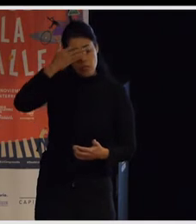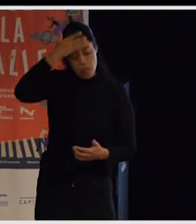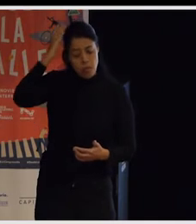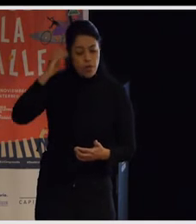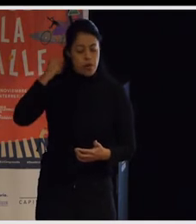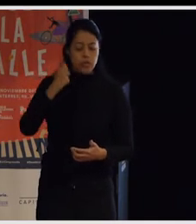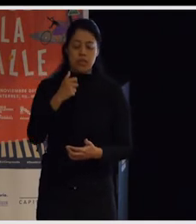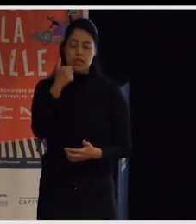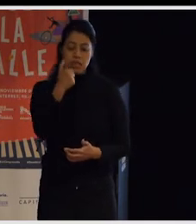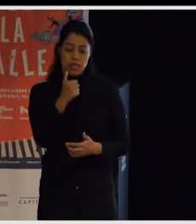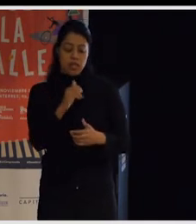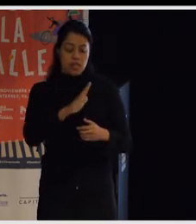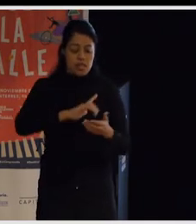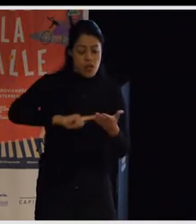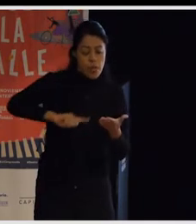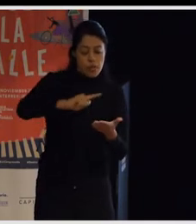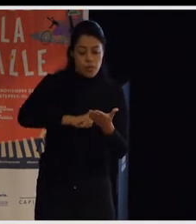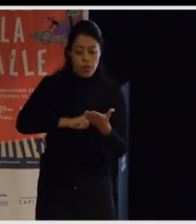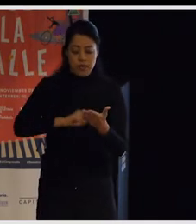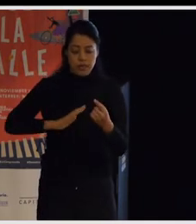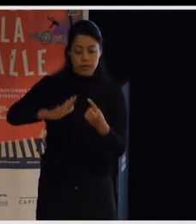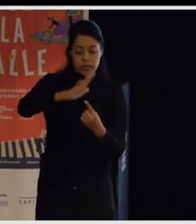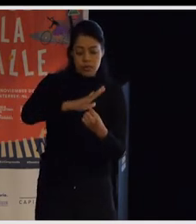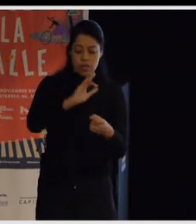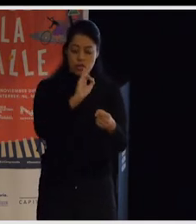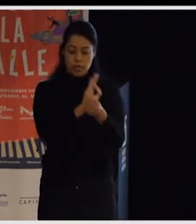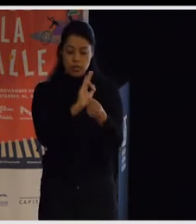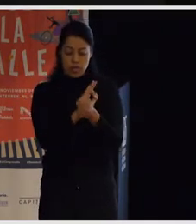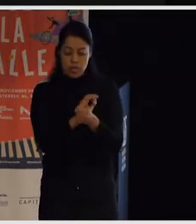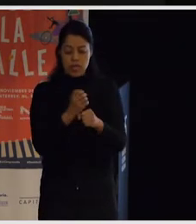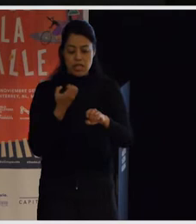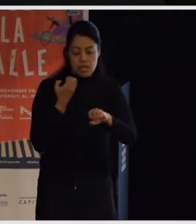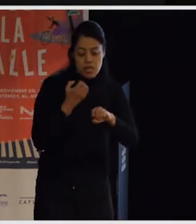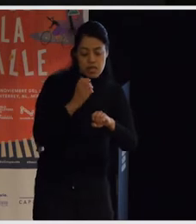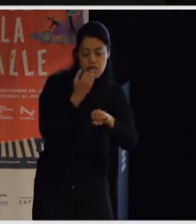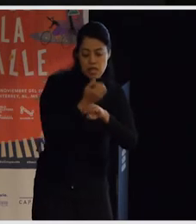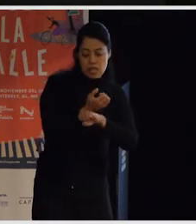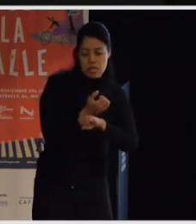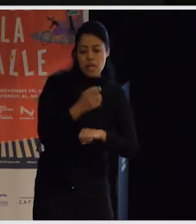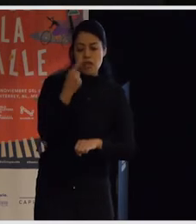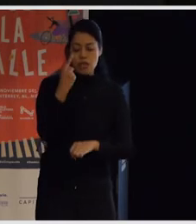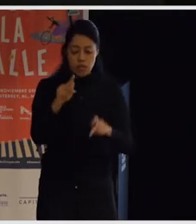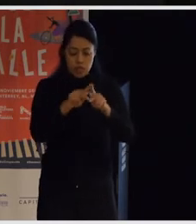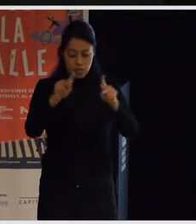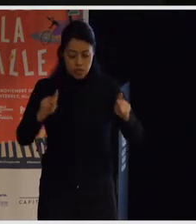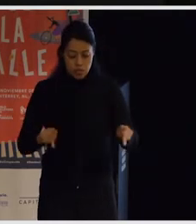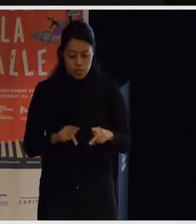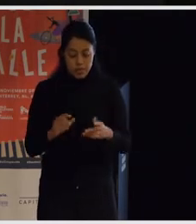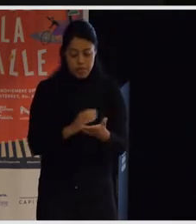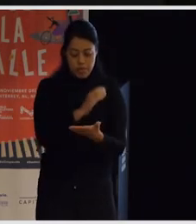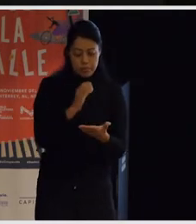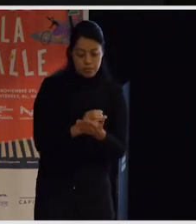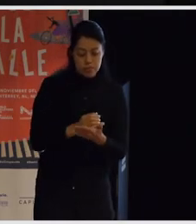naturales protegidas de administración estatal y una como parque de la ciudad y que todo el mundo